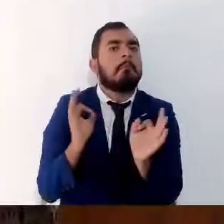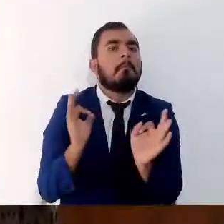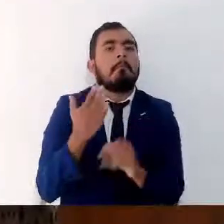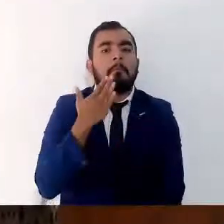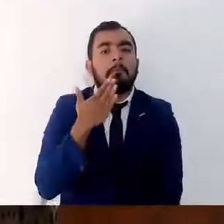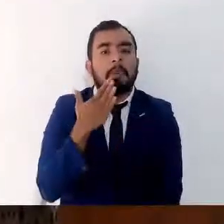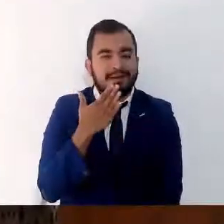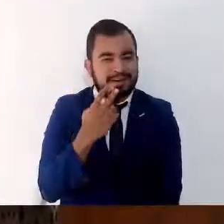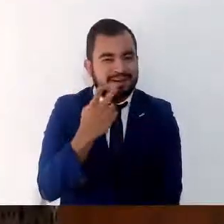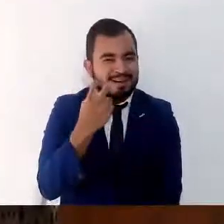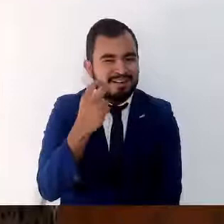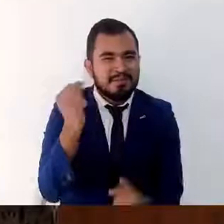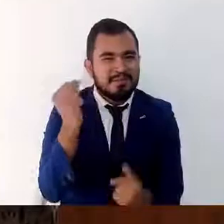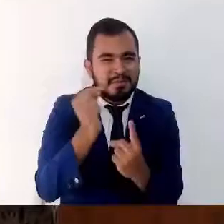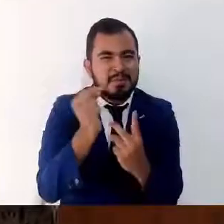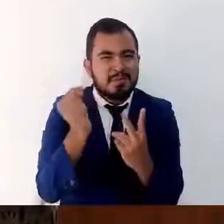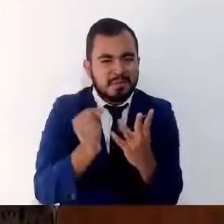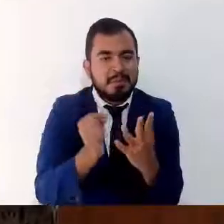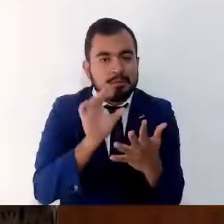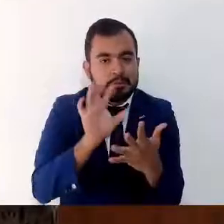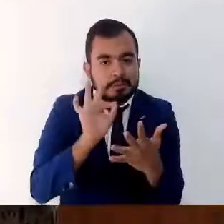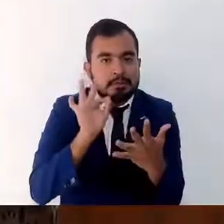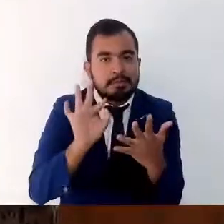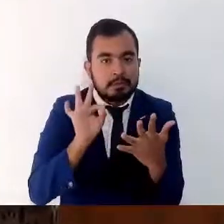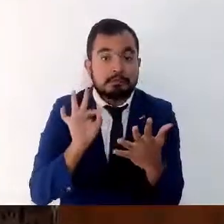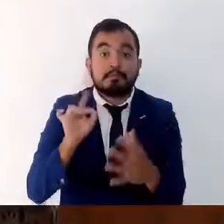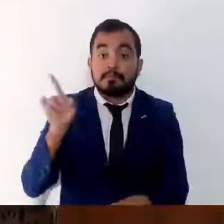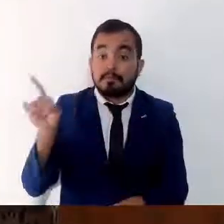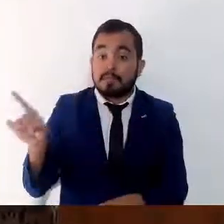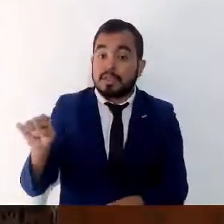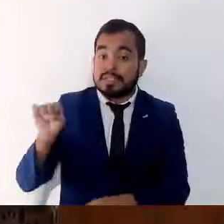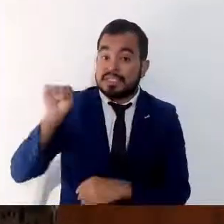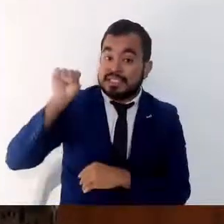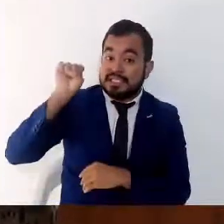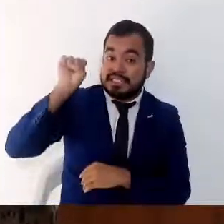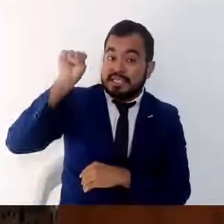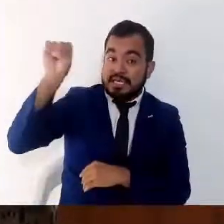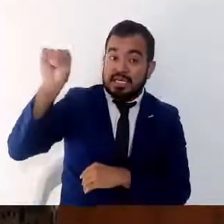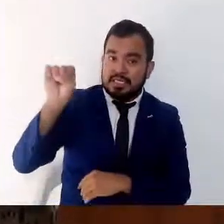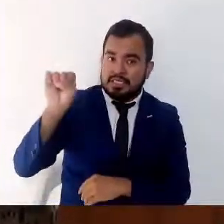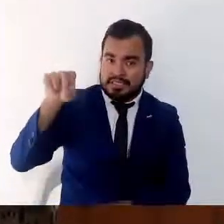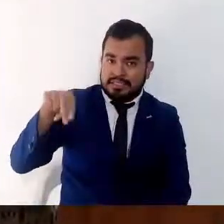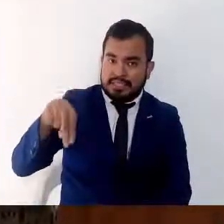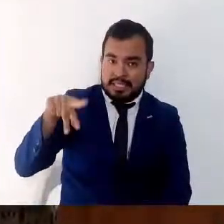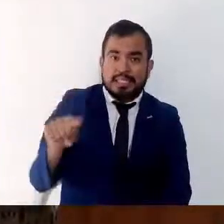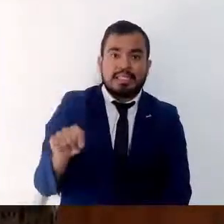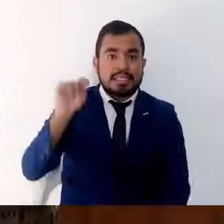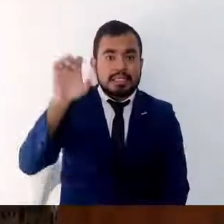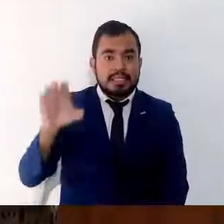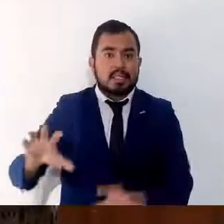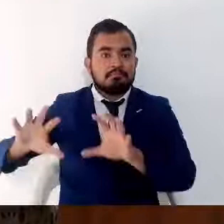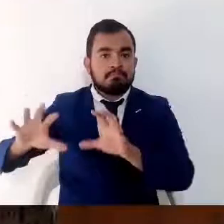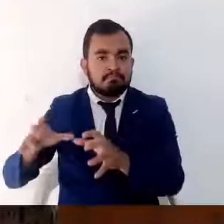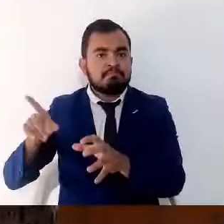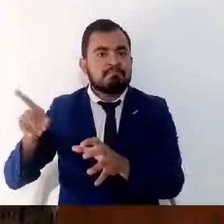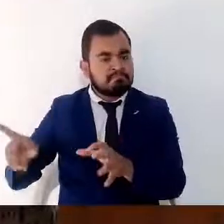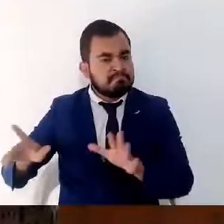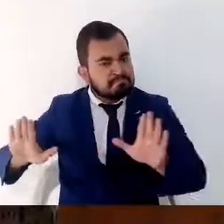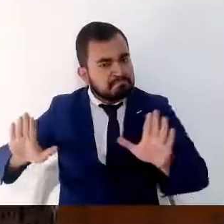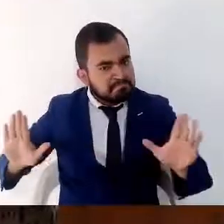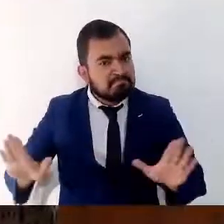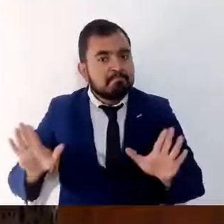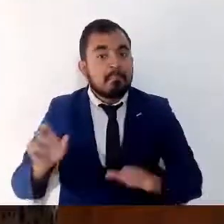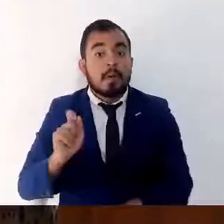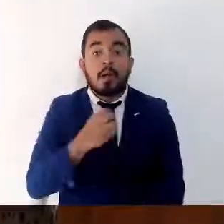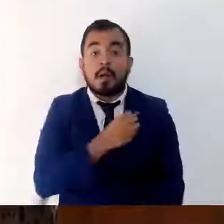algunas razones por lo que desde el Sindicato Nacional de Trabajadores de la Educación se impulsó la obligatoriedad de